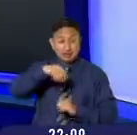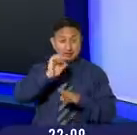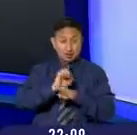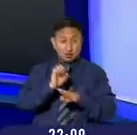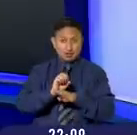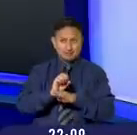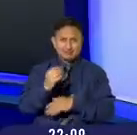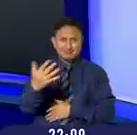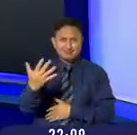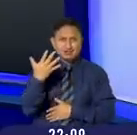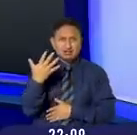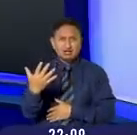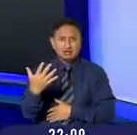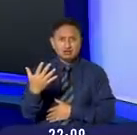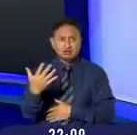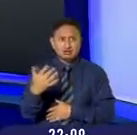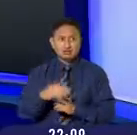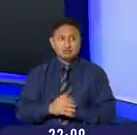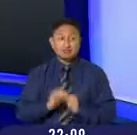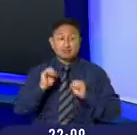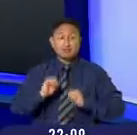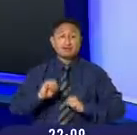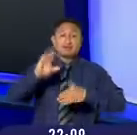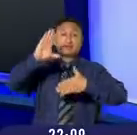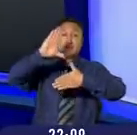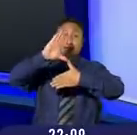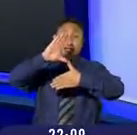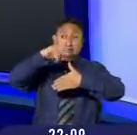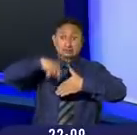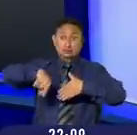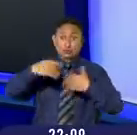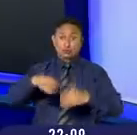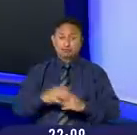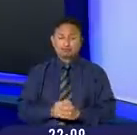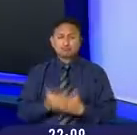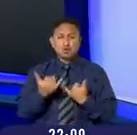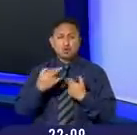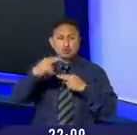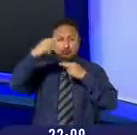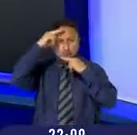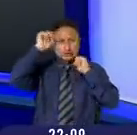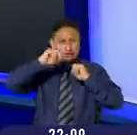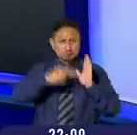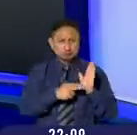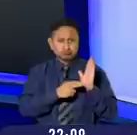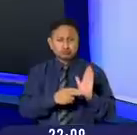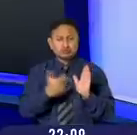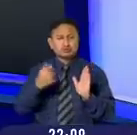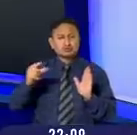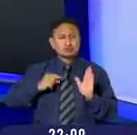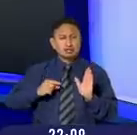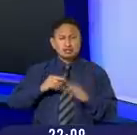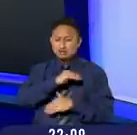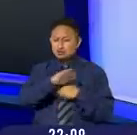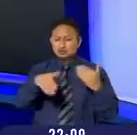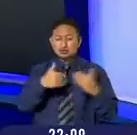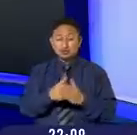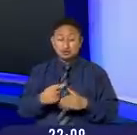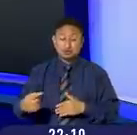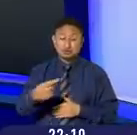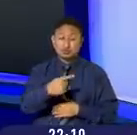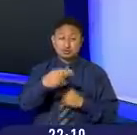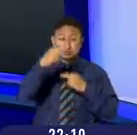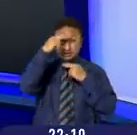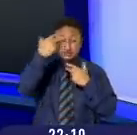en la historia de las prisiones en América Latina. En la siguiente nota les contamos los detalles de este